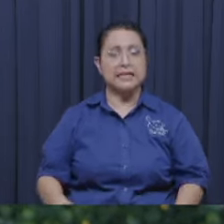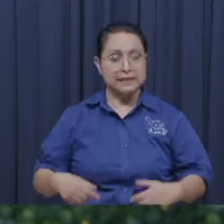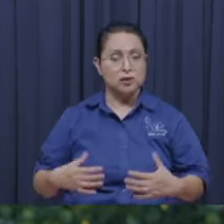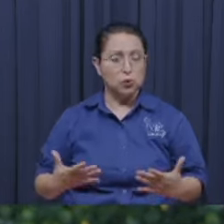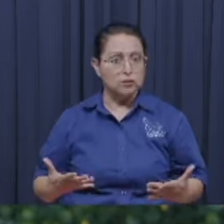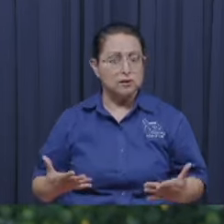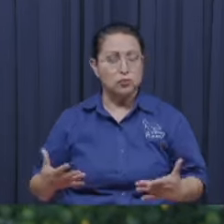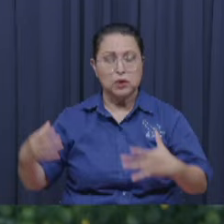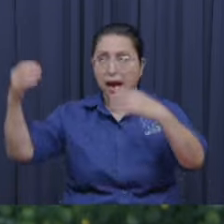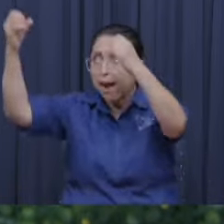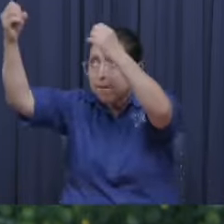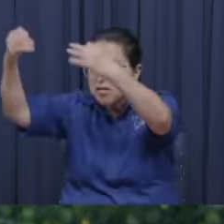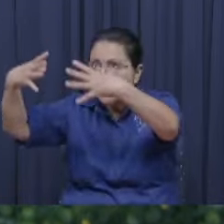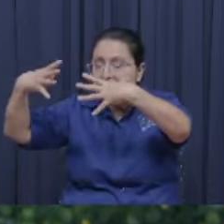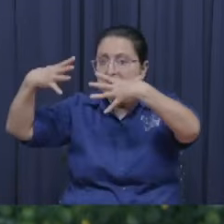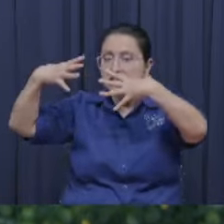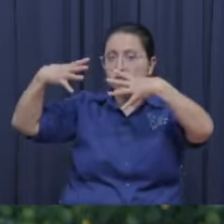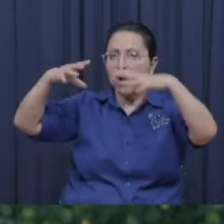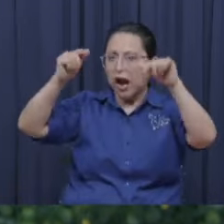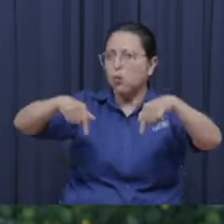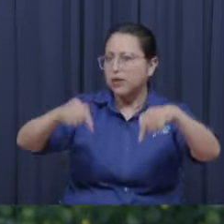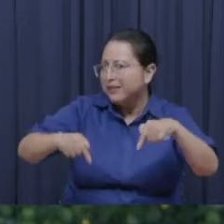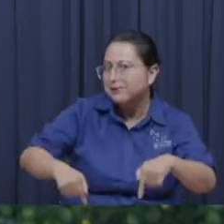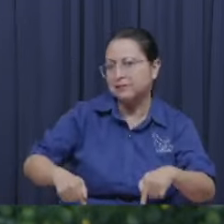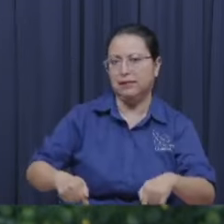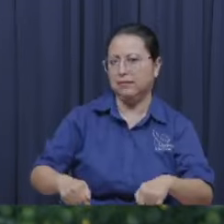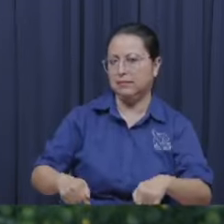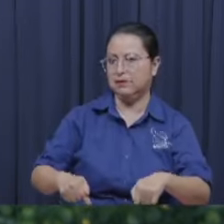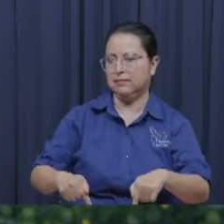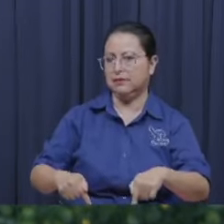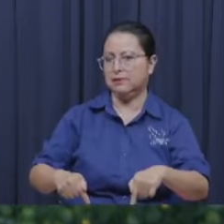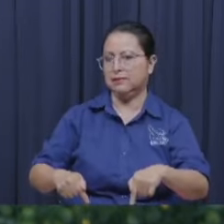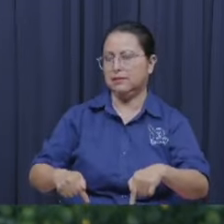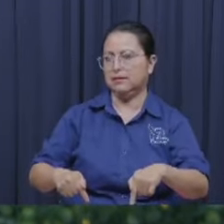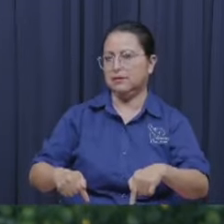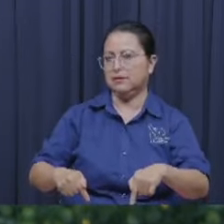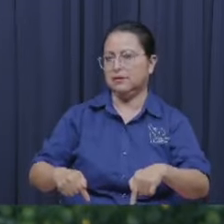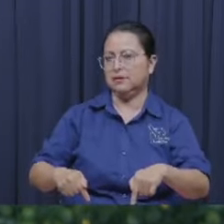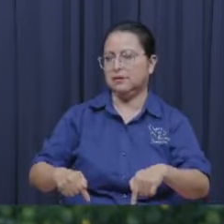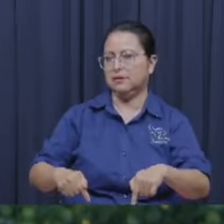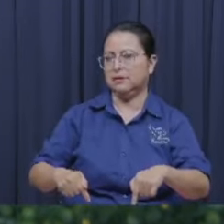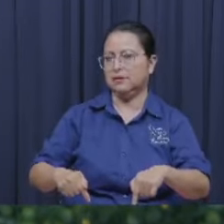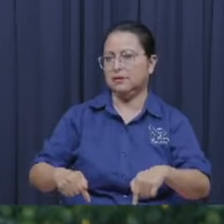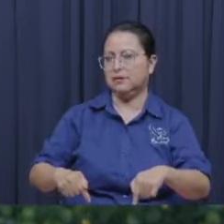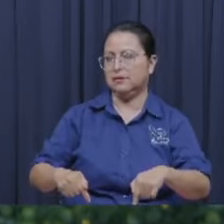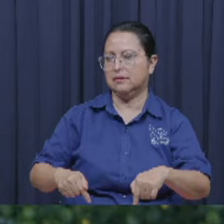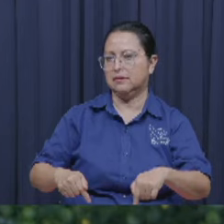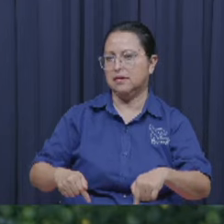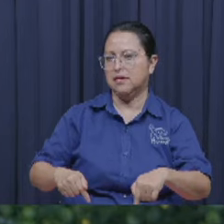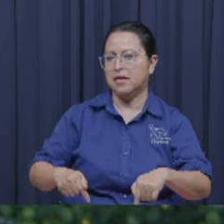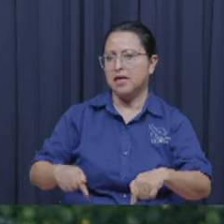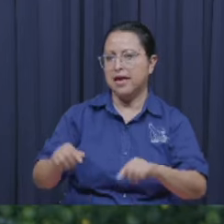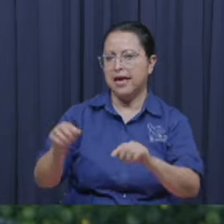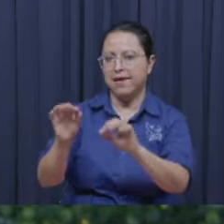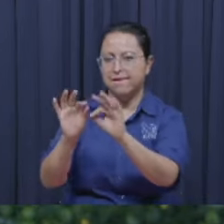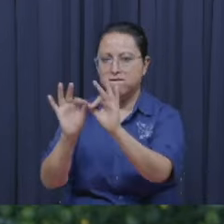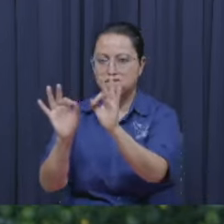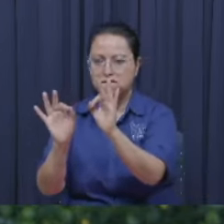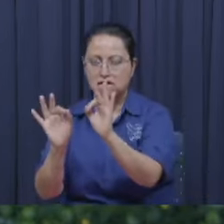administración en este momento a manera de becerro.